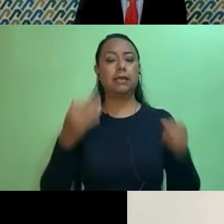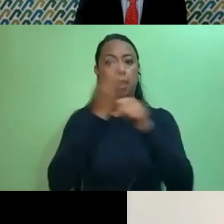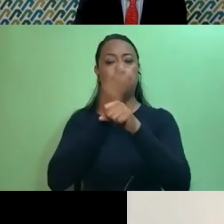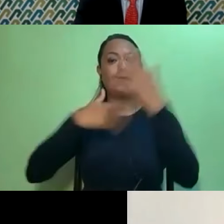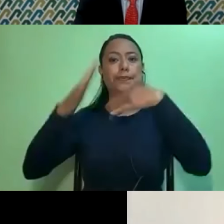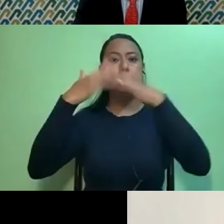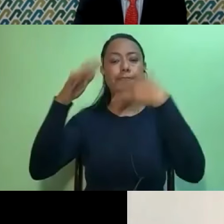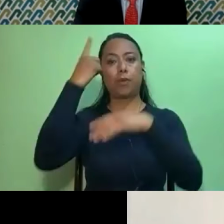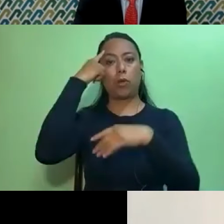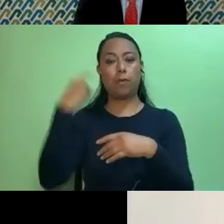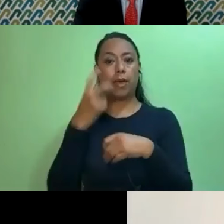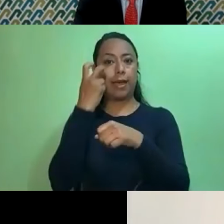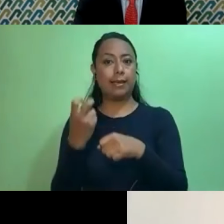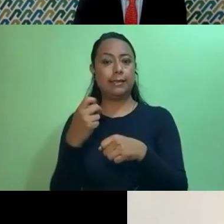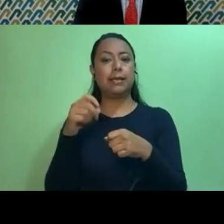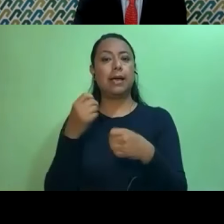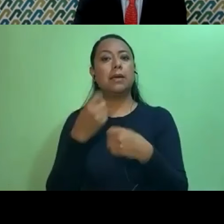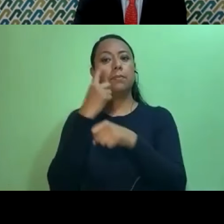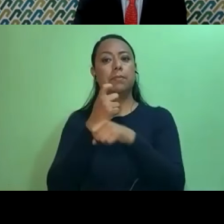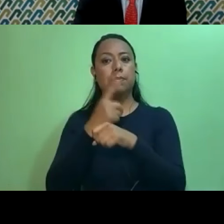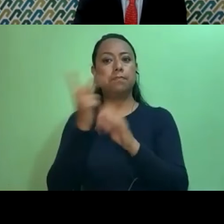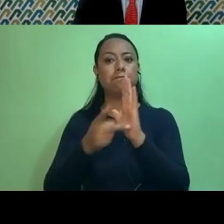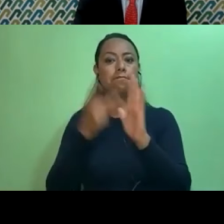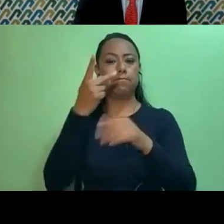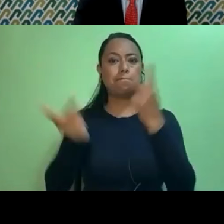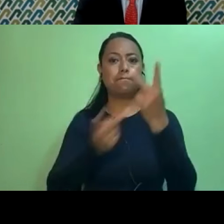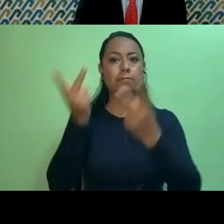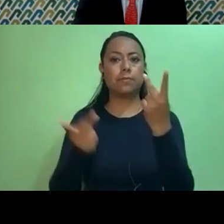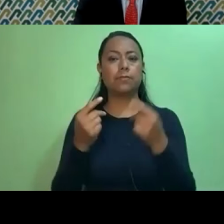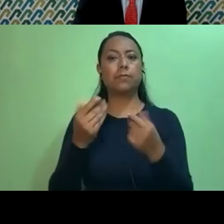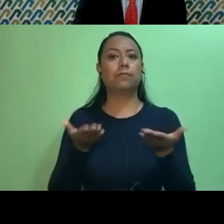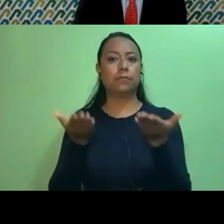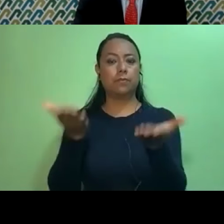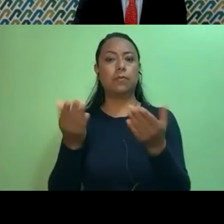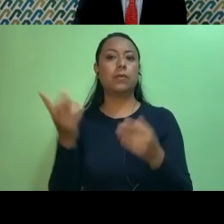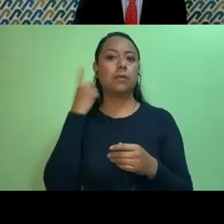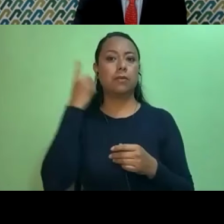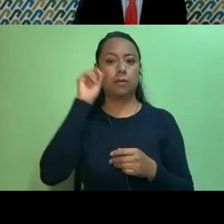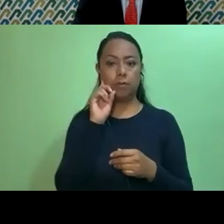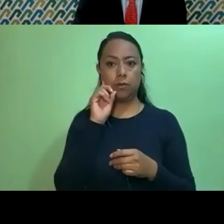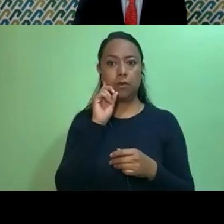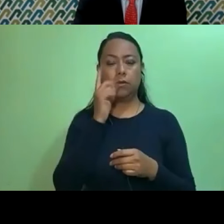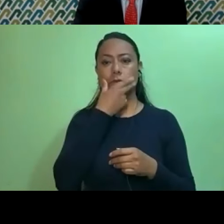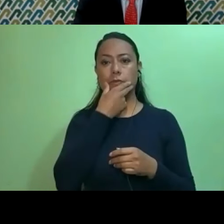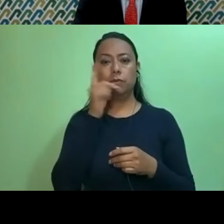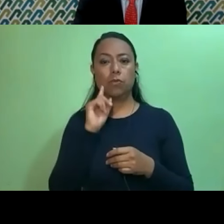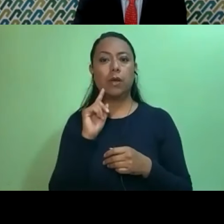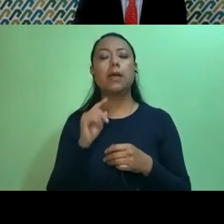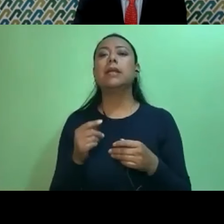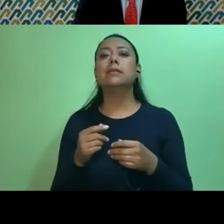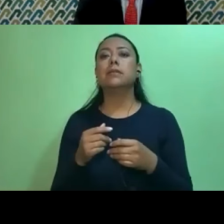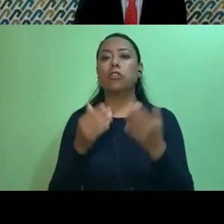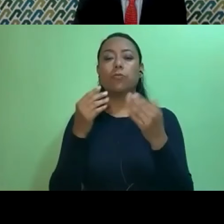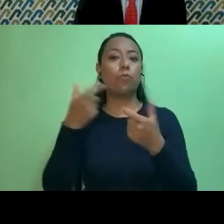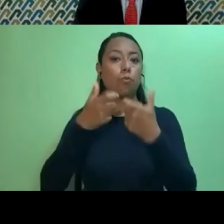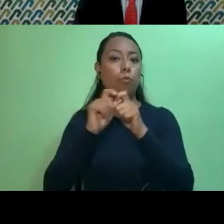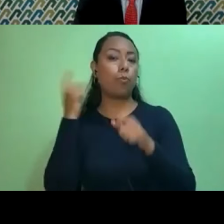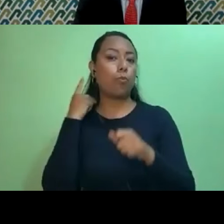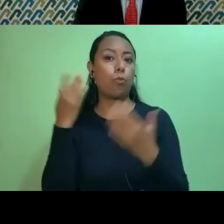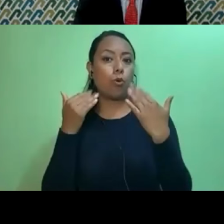esta primera ronda va a ser por las diputadas y diputados sin partido, la diputada Teresa Ramos